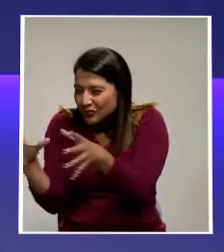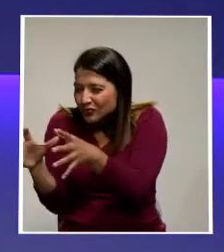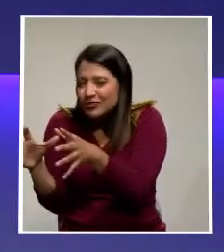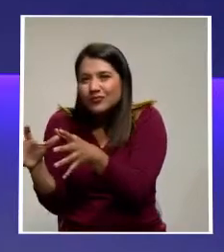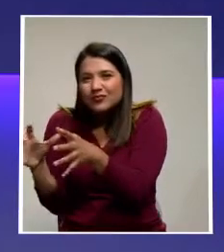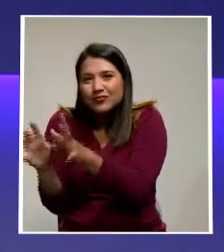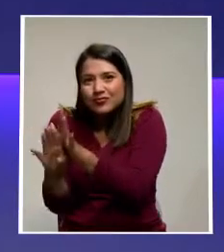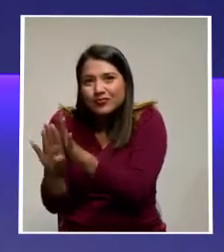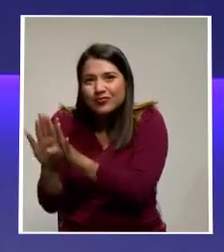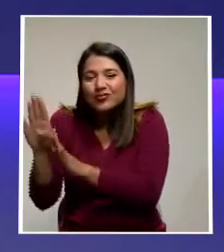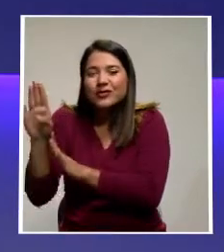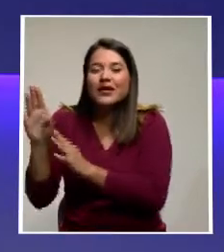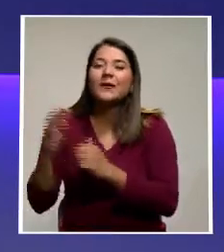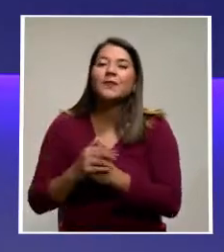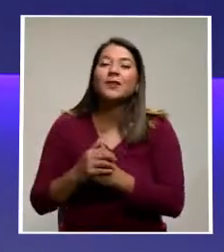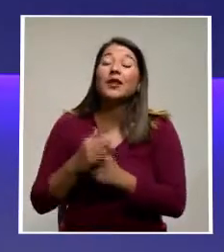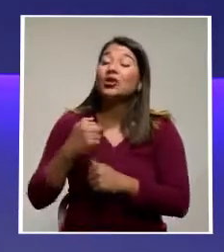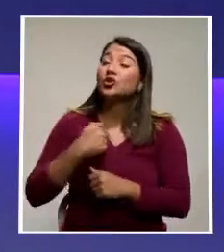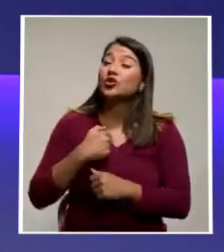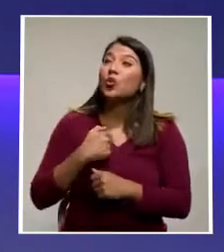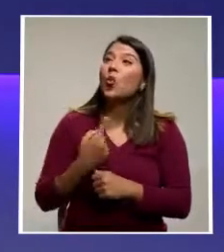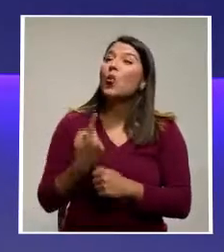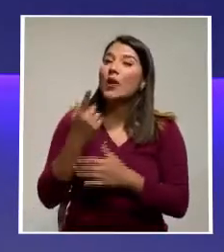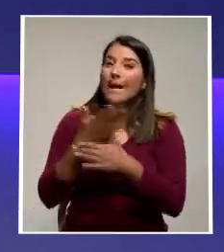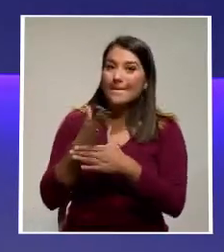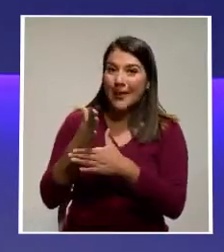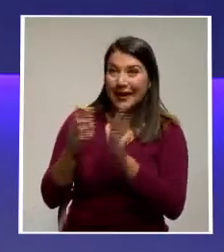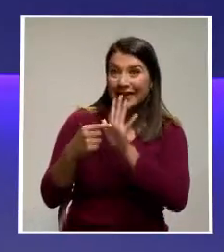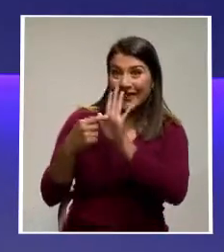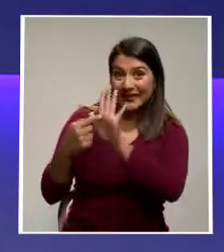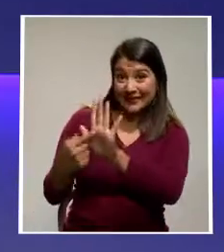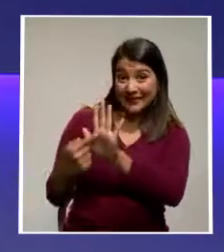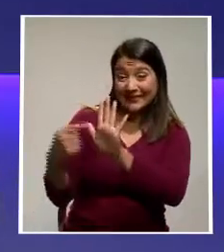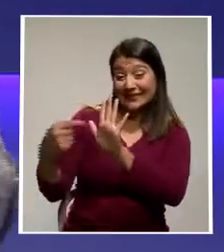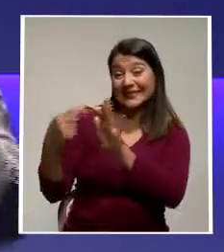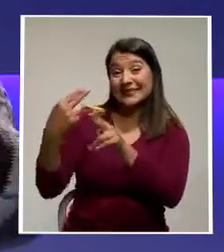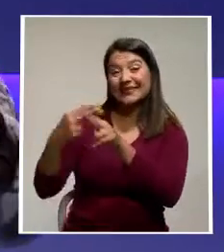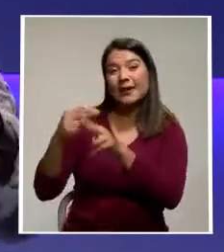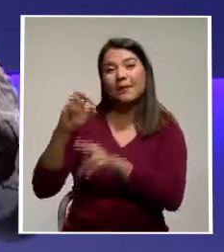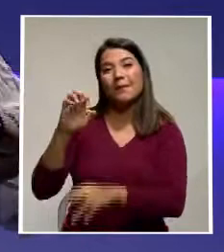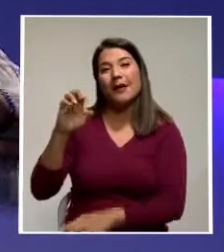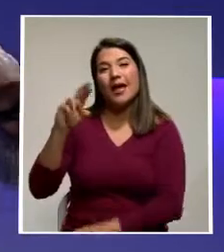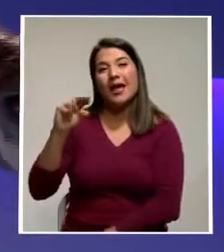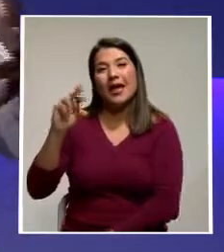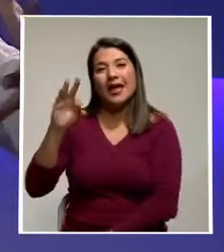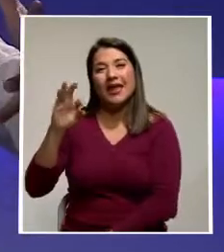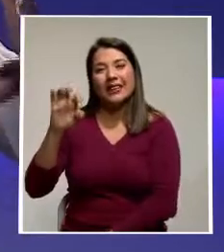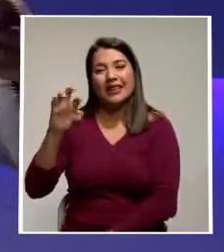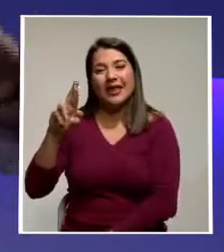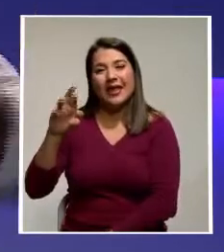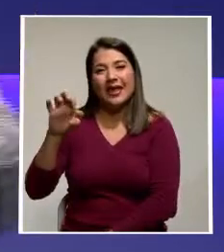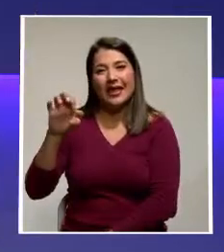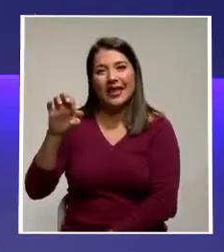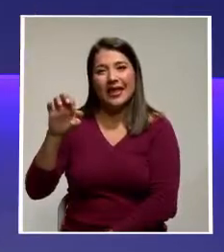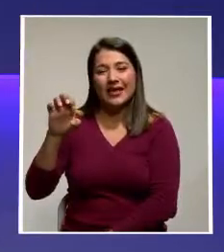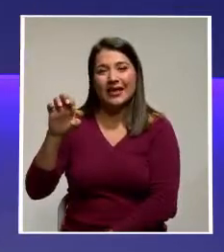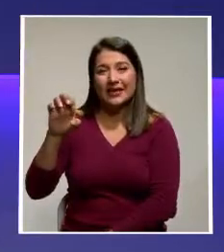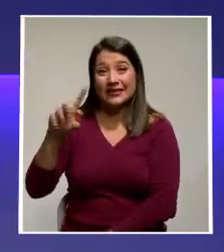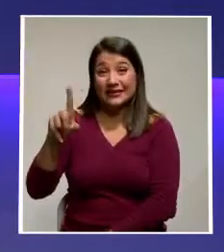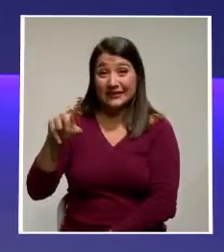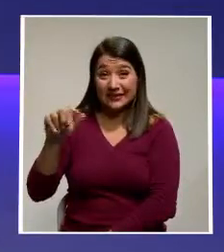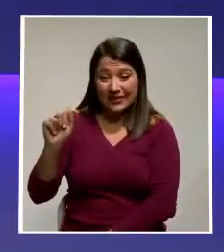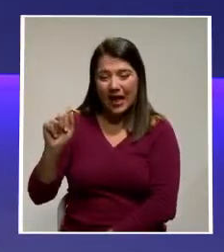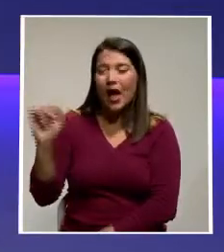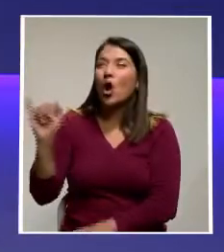mucho de la exposición que se llama Entereza, que es la primera sala que se encuentra